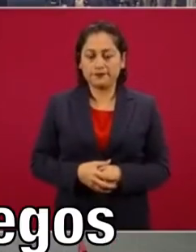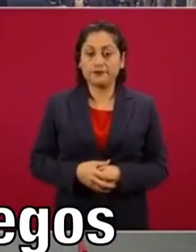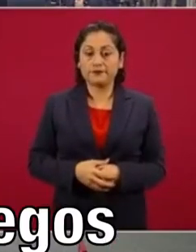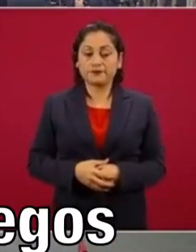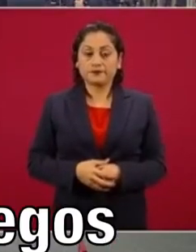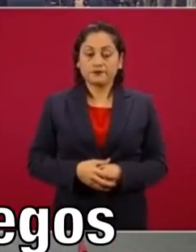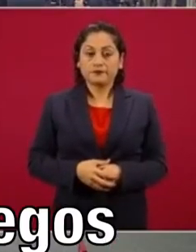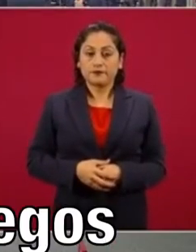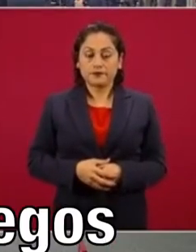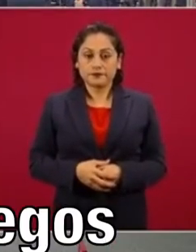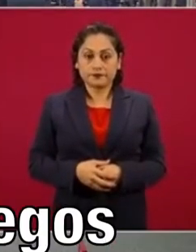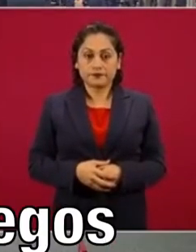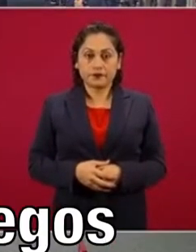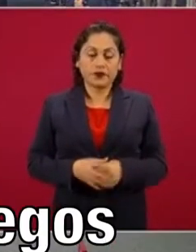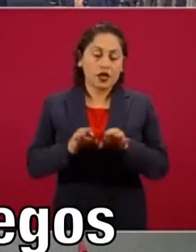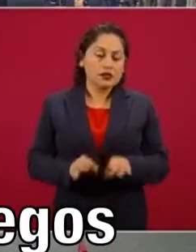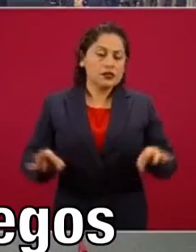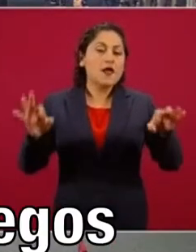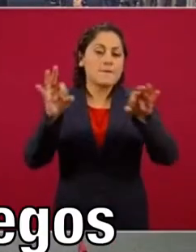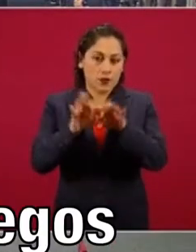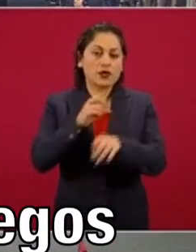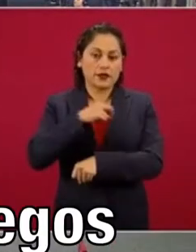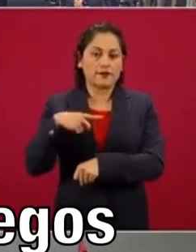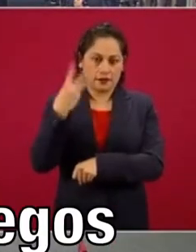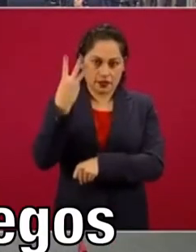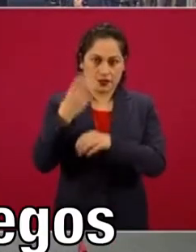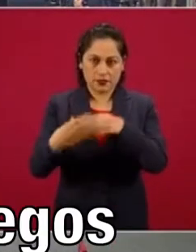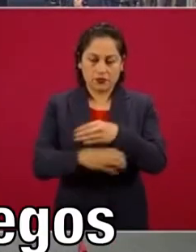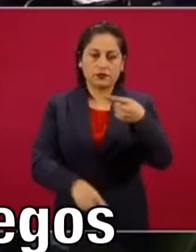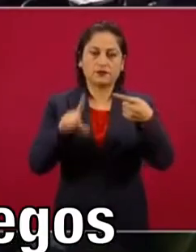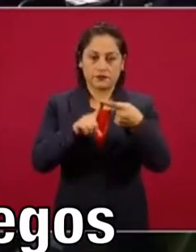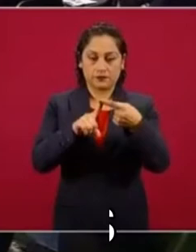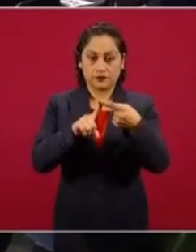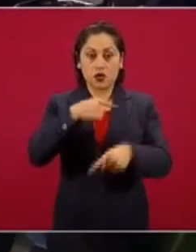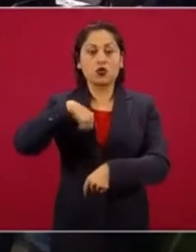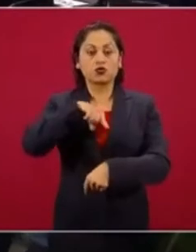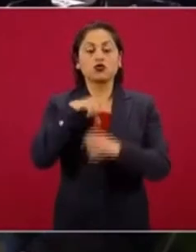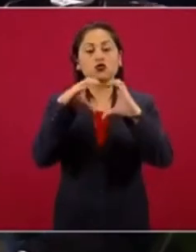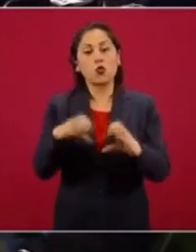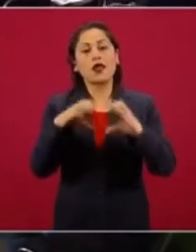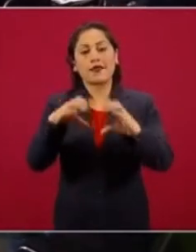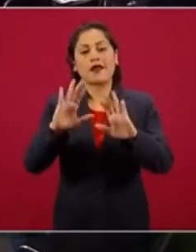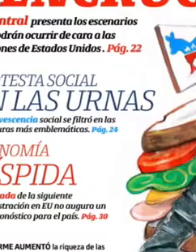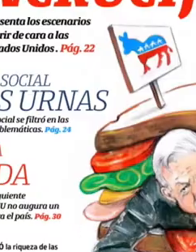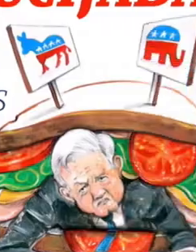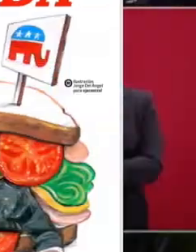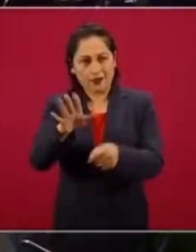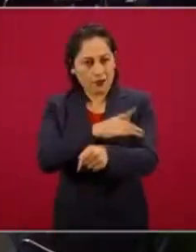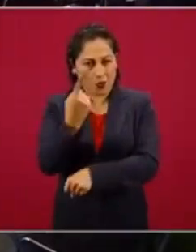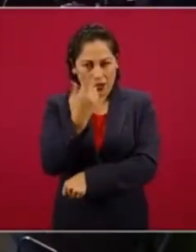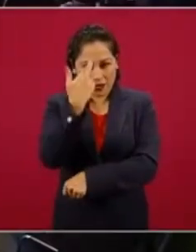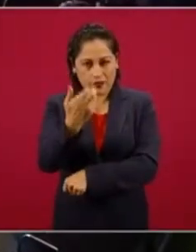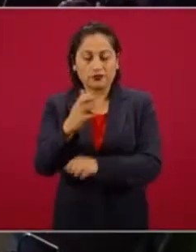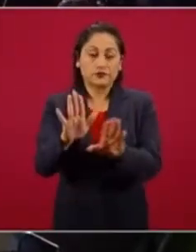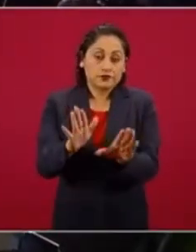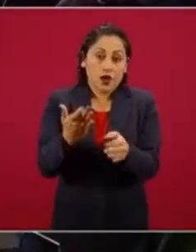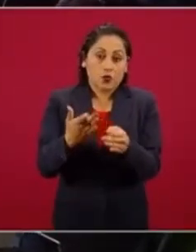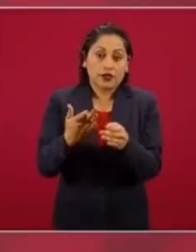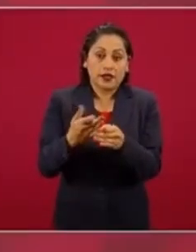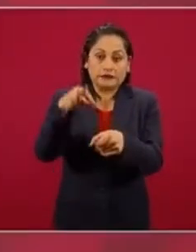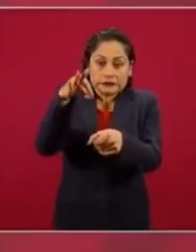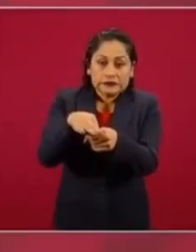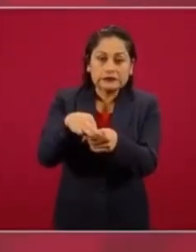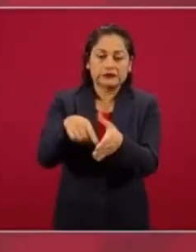Es muy importante decir tres cosas. Una, que vamos a actuar con prudencia por lo que he mencionado, porque estamos en vísperas de